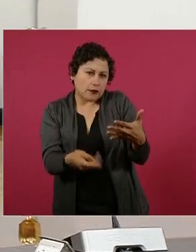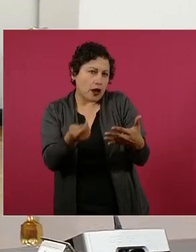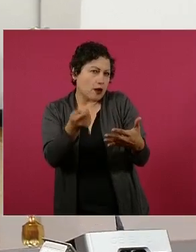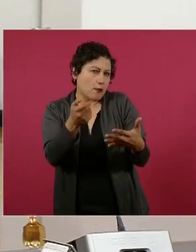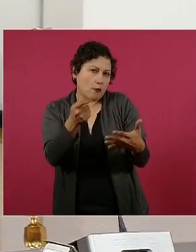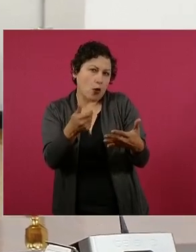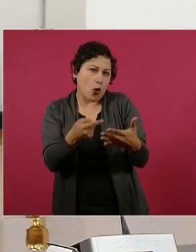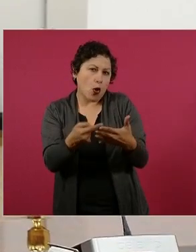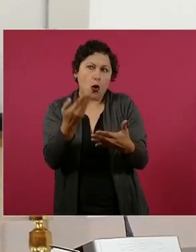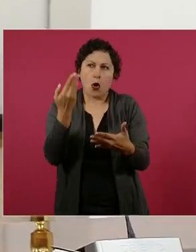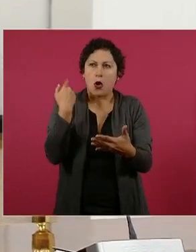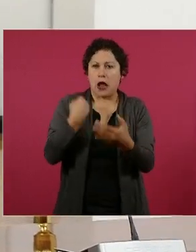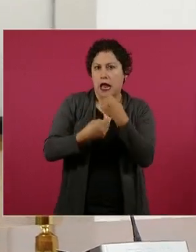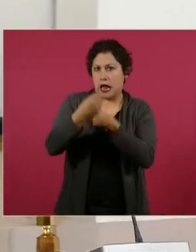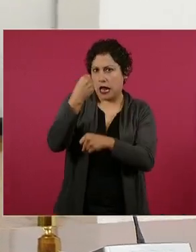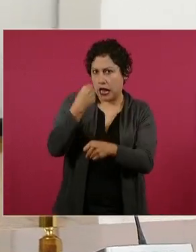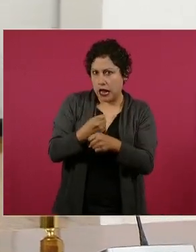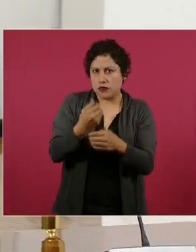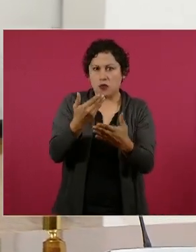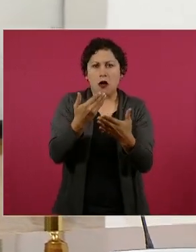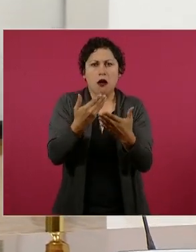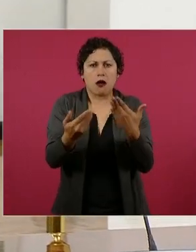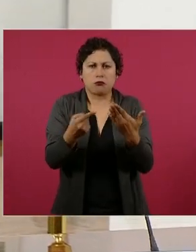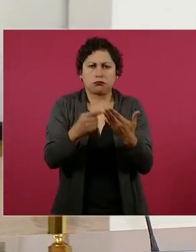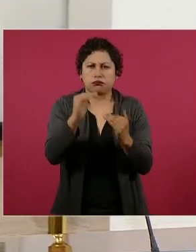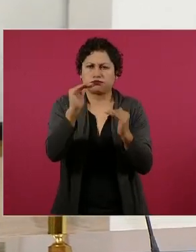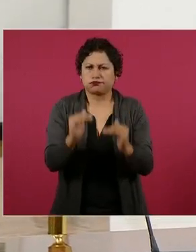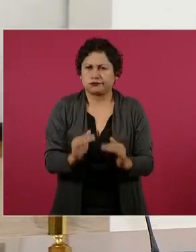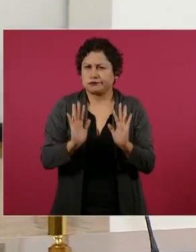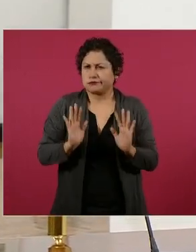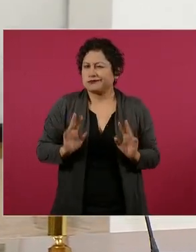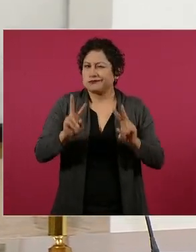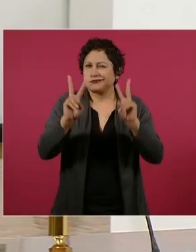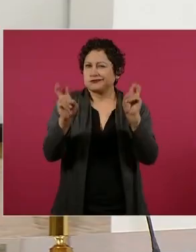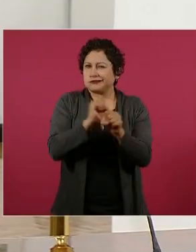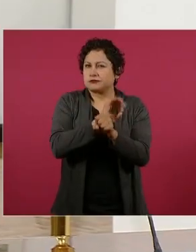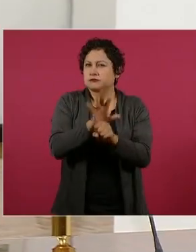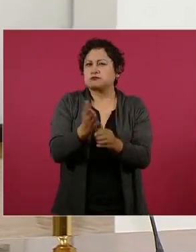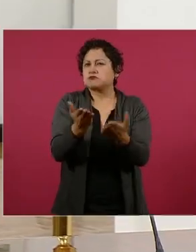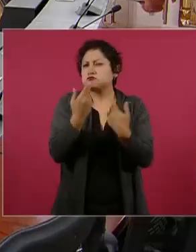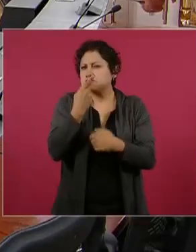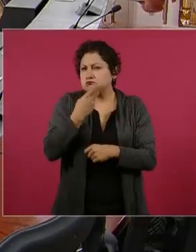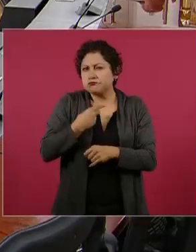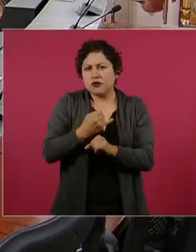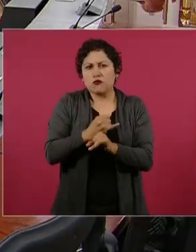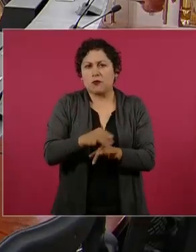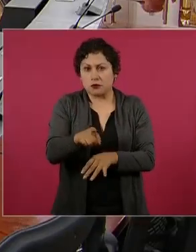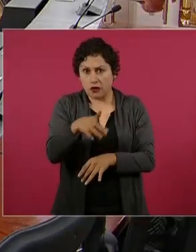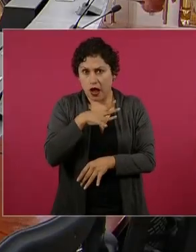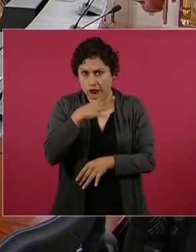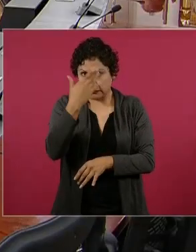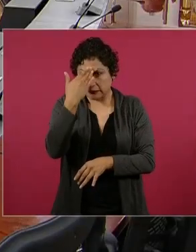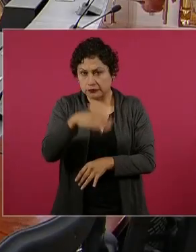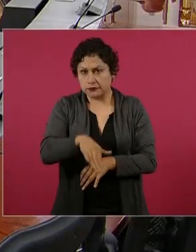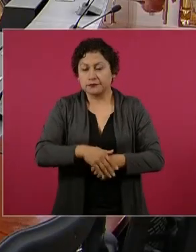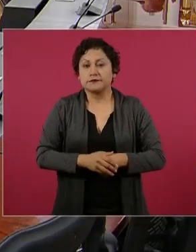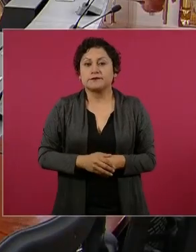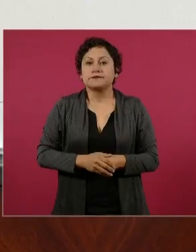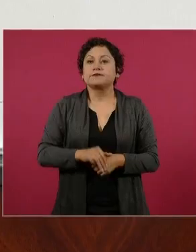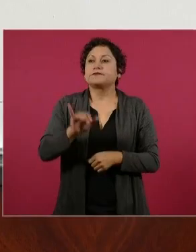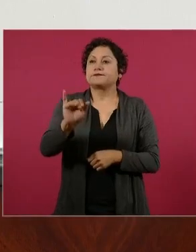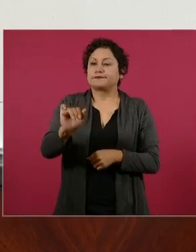estas, pero obviamente hace mucho ruido el tema del caso COVID. Si nos puede mencionar algo, si tiene alguna información, presidente, de inicio. Sí, lo vimos en la reunión